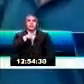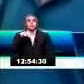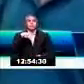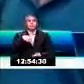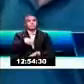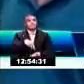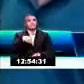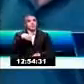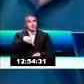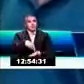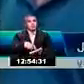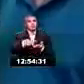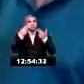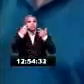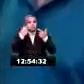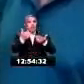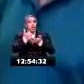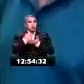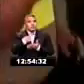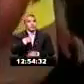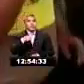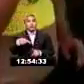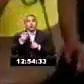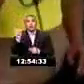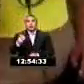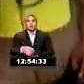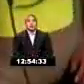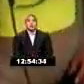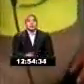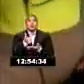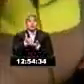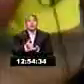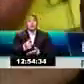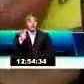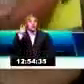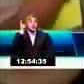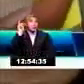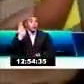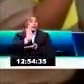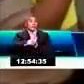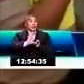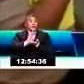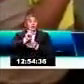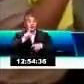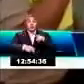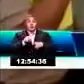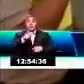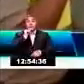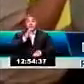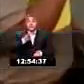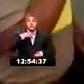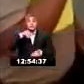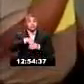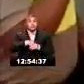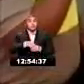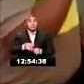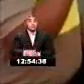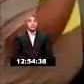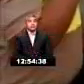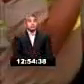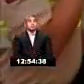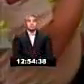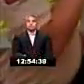presentes cuando así lo requerí. Con la ayuda también de los líderes barriales y los vecinos que se encontraban también aquí,